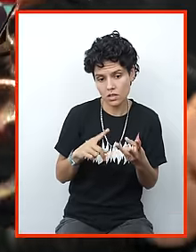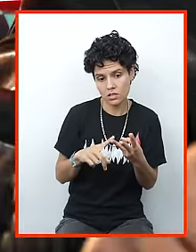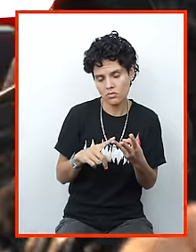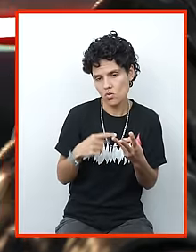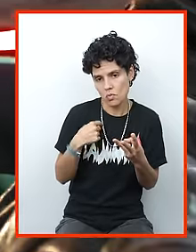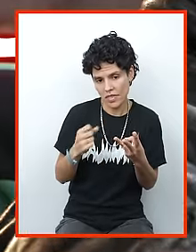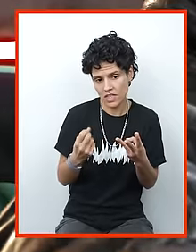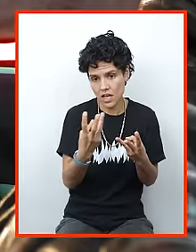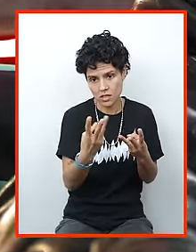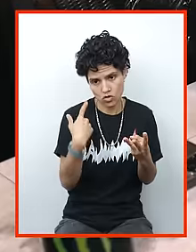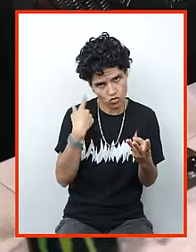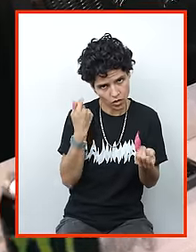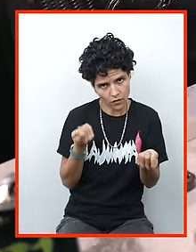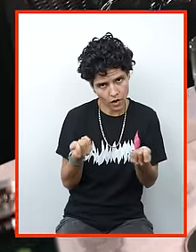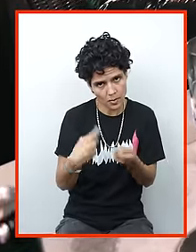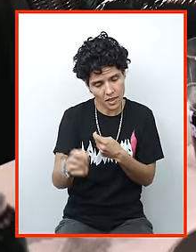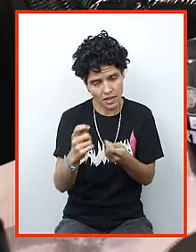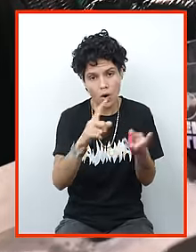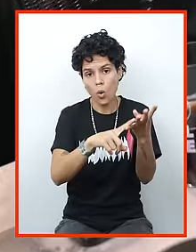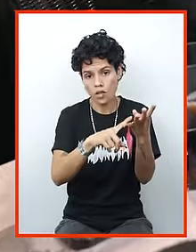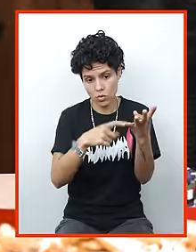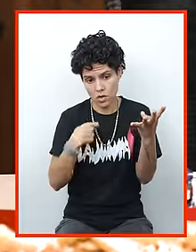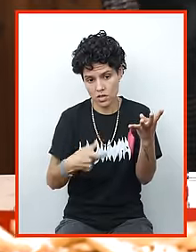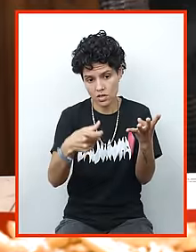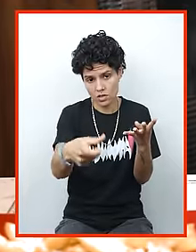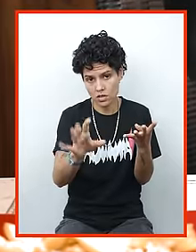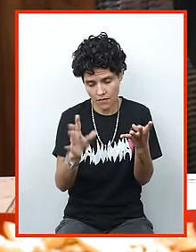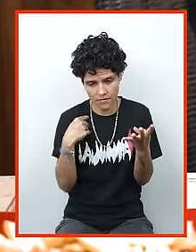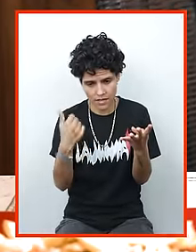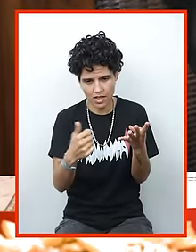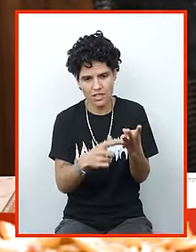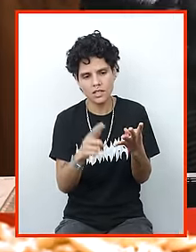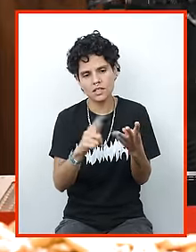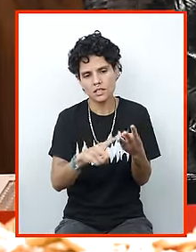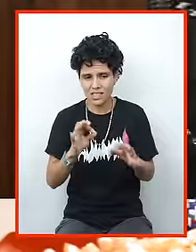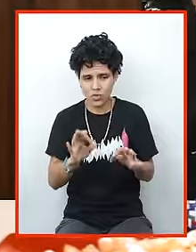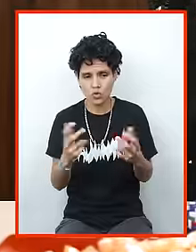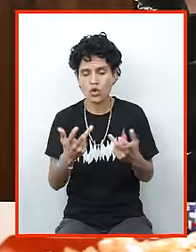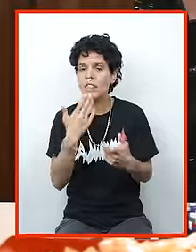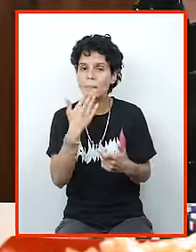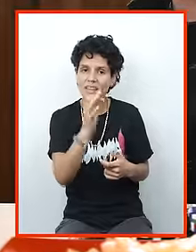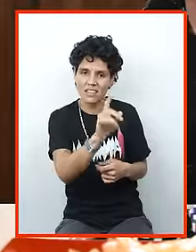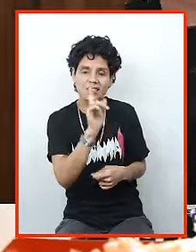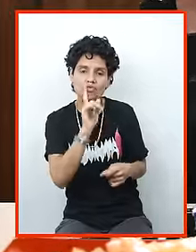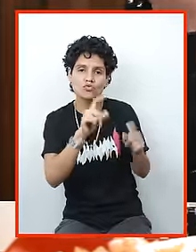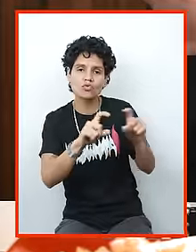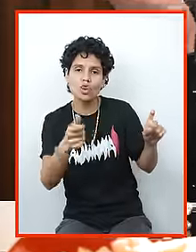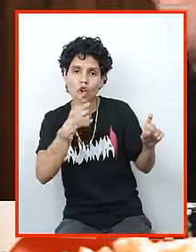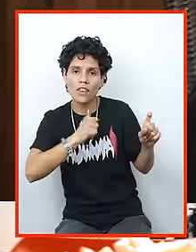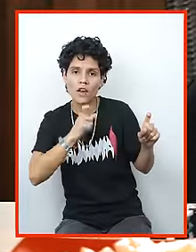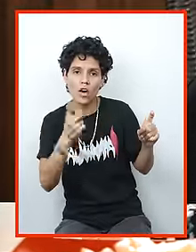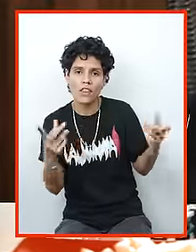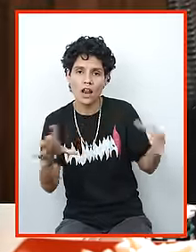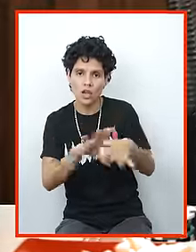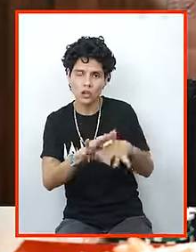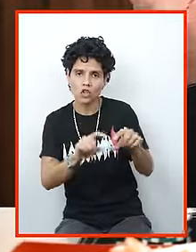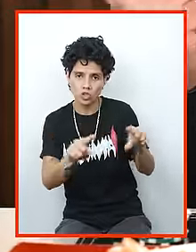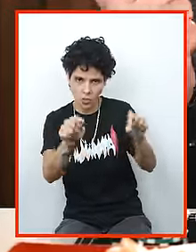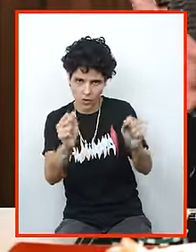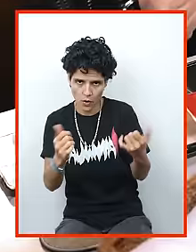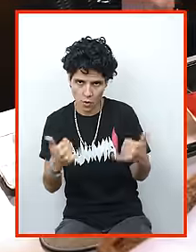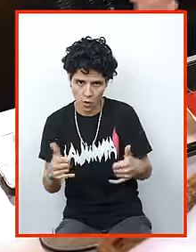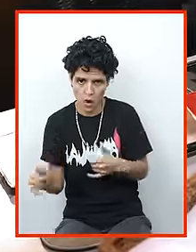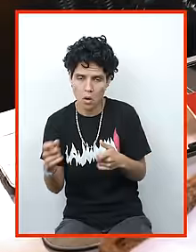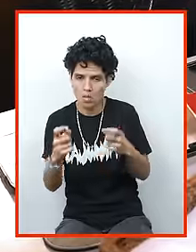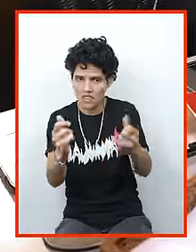¿Juega en línea? ¿Juega en línea, hermano? ¿Cuántas fichas querés? Una. Una cuarta ficha, juega en línea. Ya, esta... Y además, te vamos a tener un código la junta. Vas a poder jugar con un